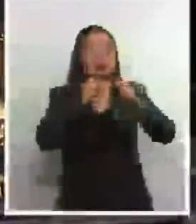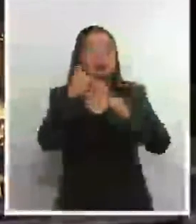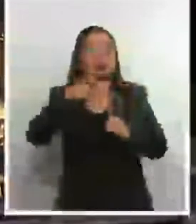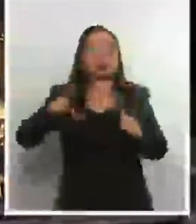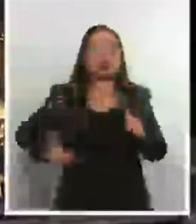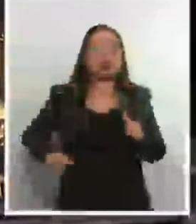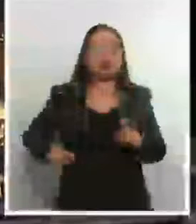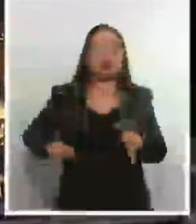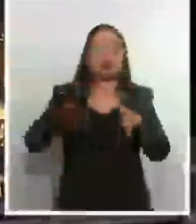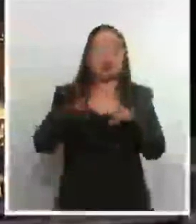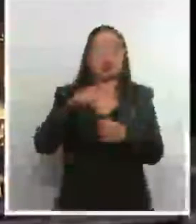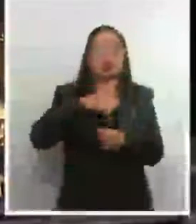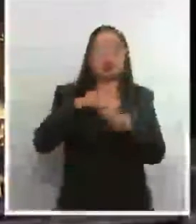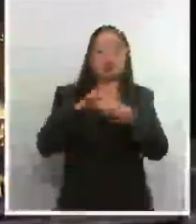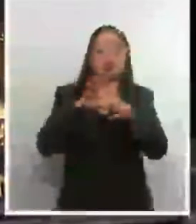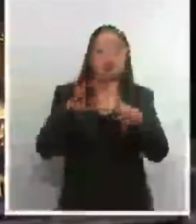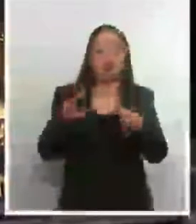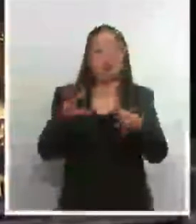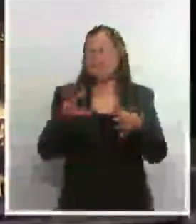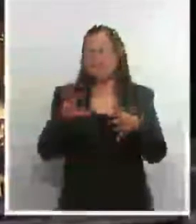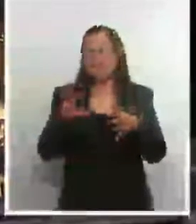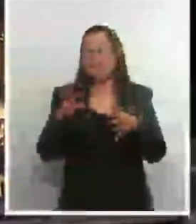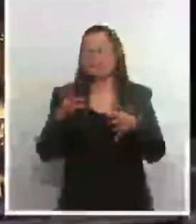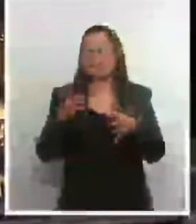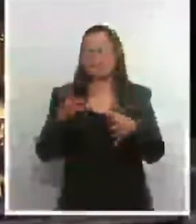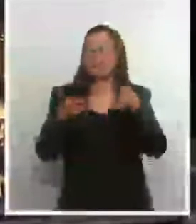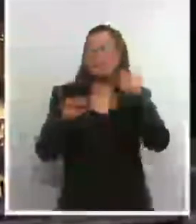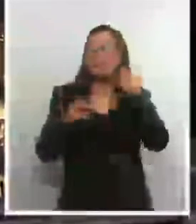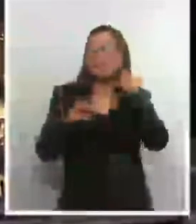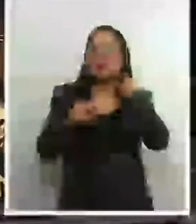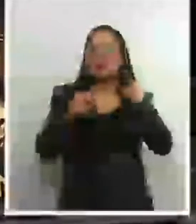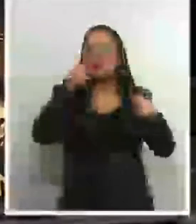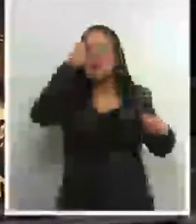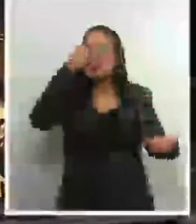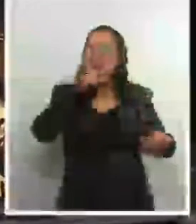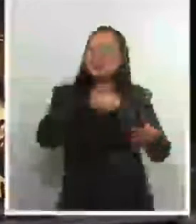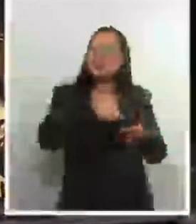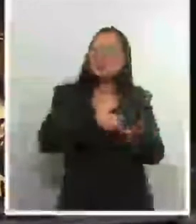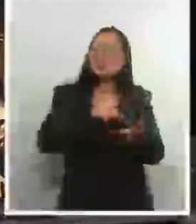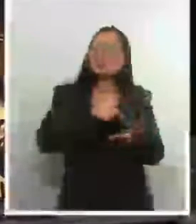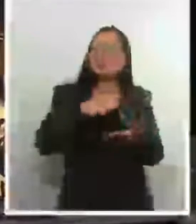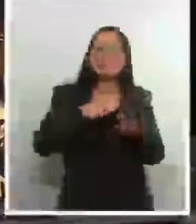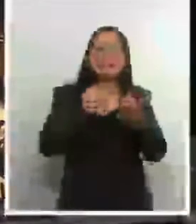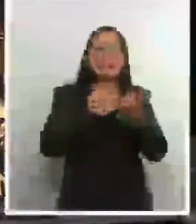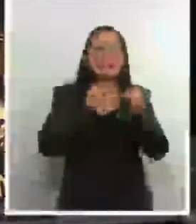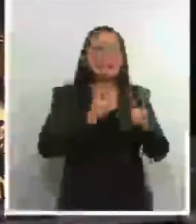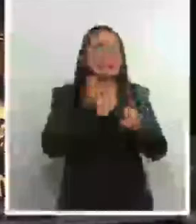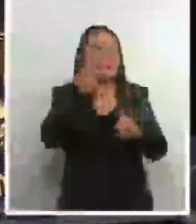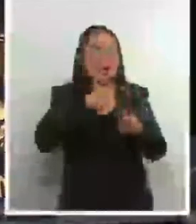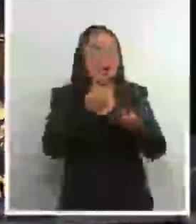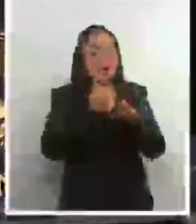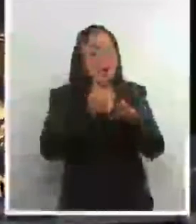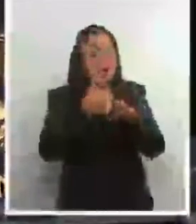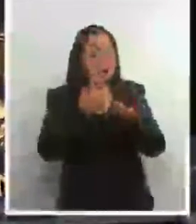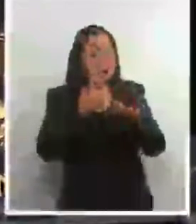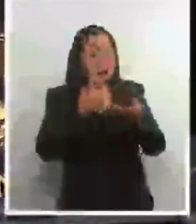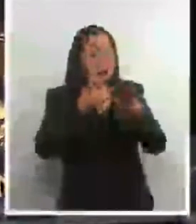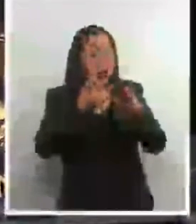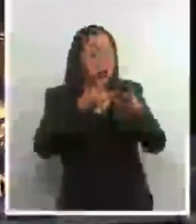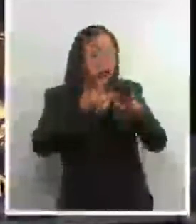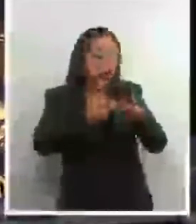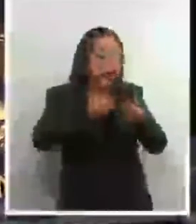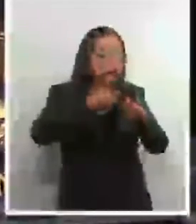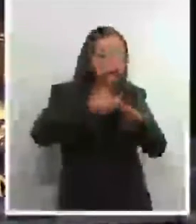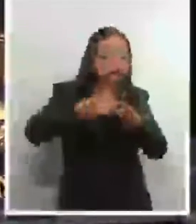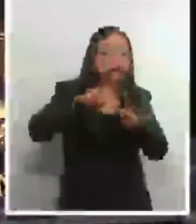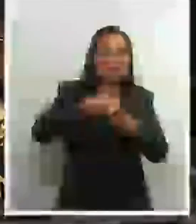Había yo propuesto desconcentrado originalmente, pero creo que lo adecuado es que tenga autonomía de gestión e independencia, y en eso